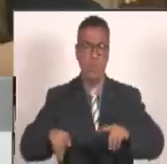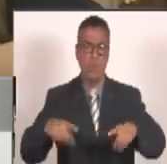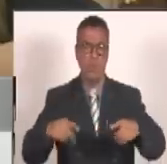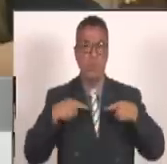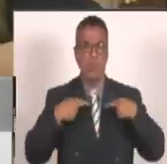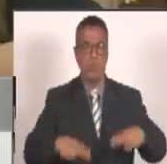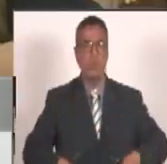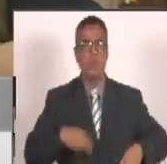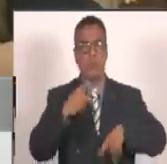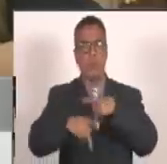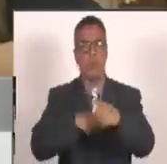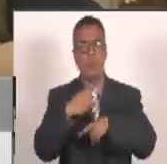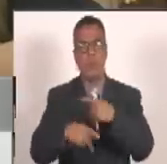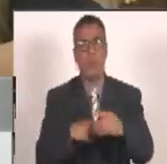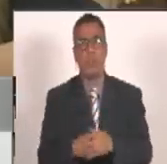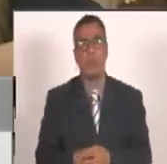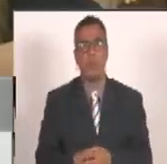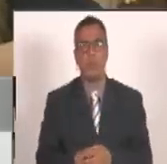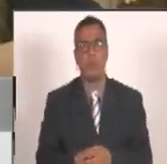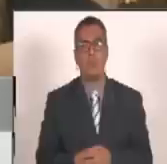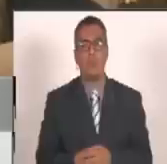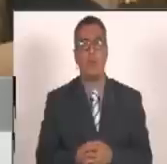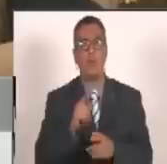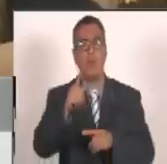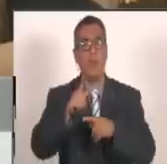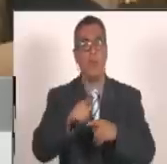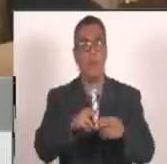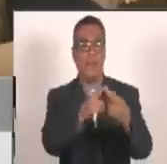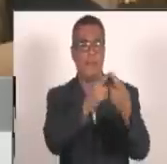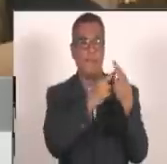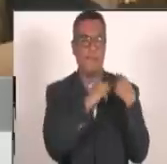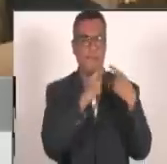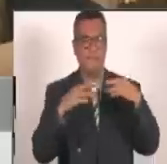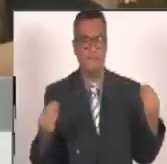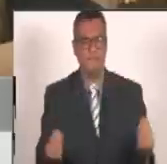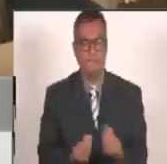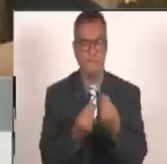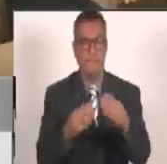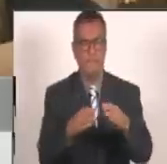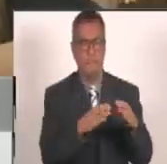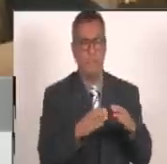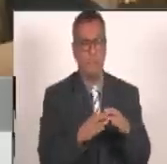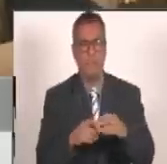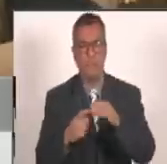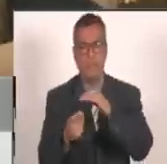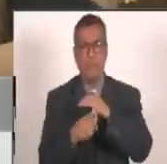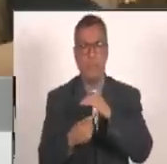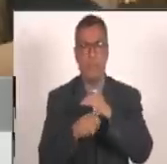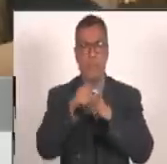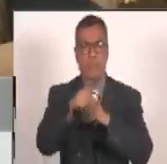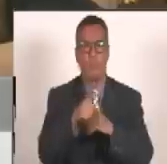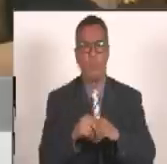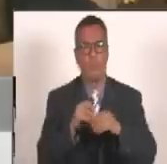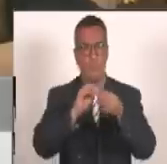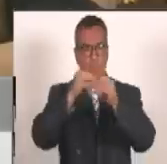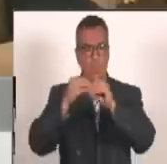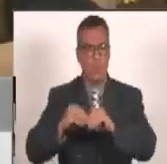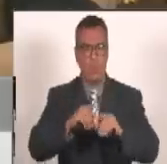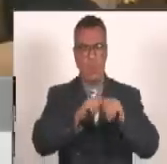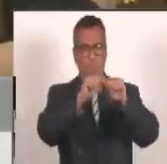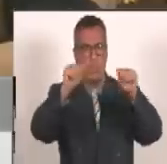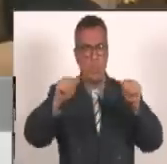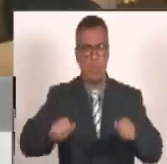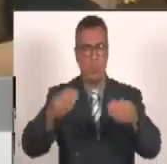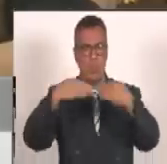de los procesados y procesadas, así como un representante que acompañe al equipo tecnológico en el diseño del